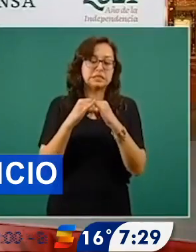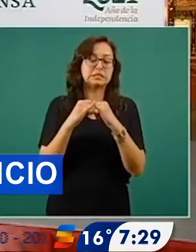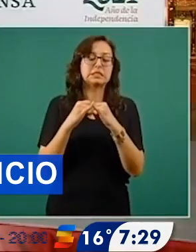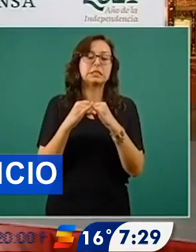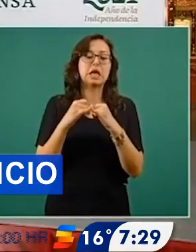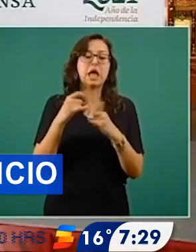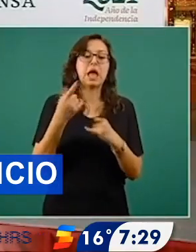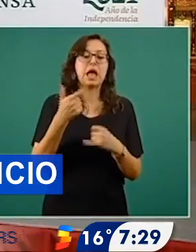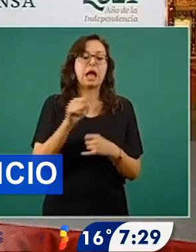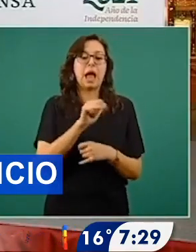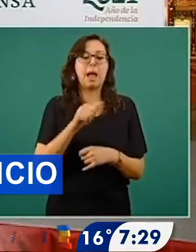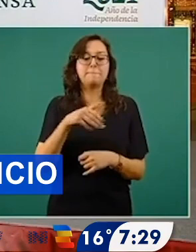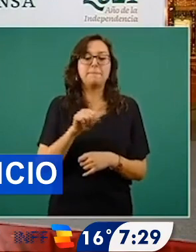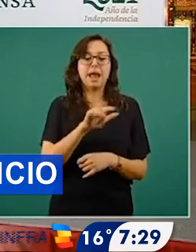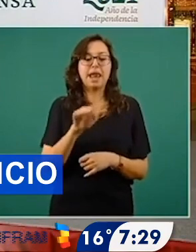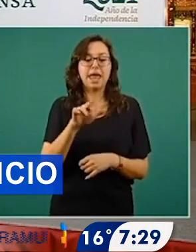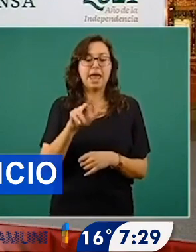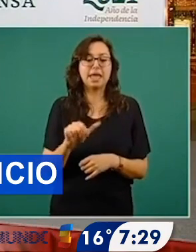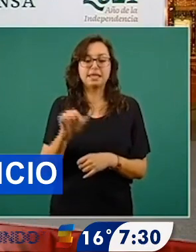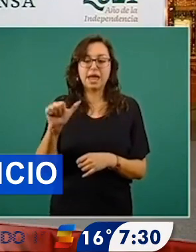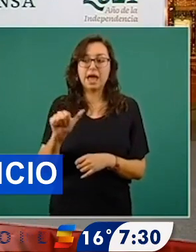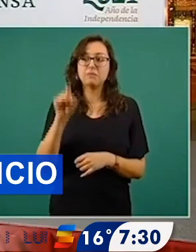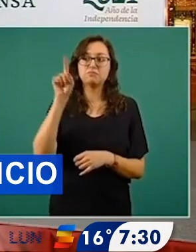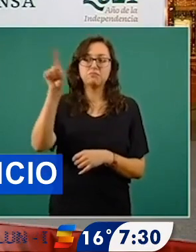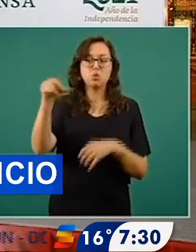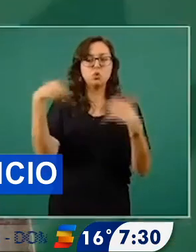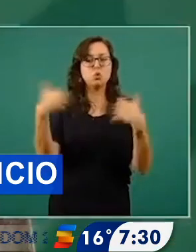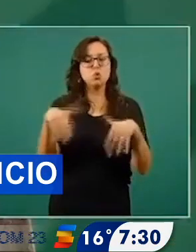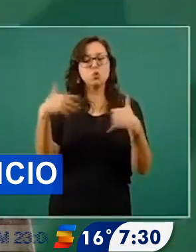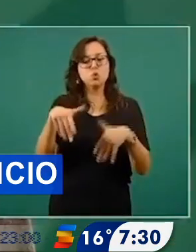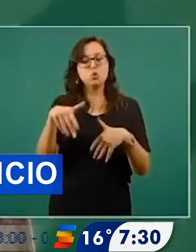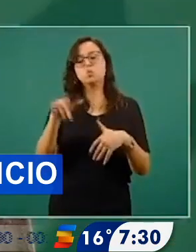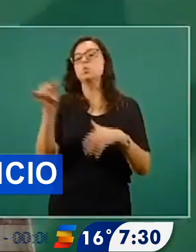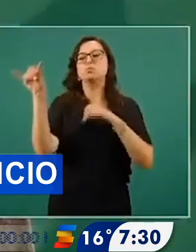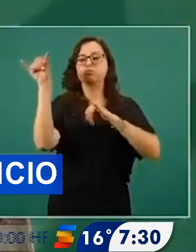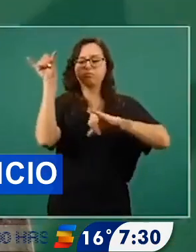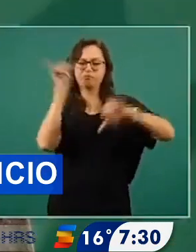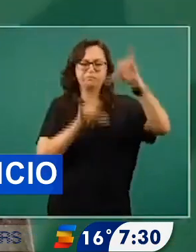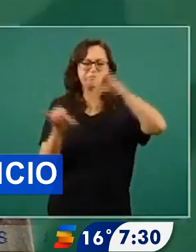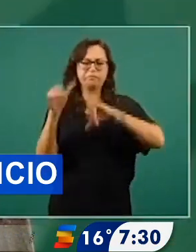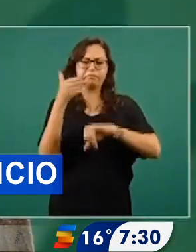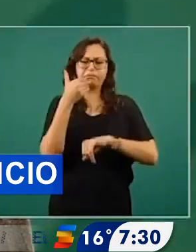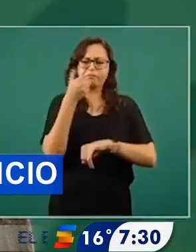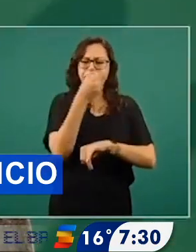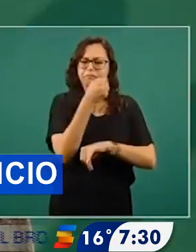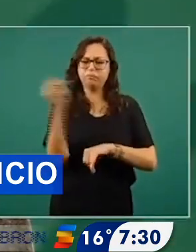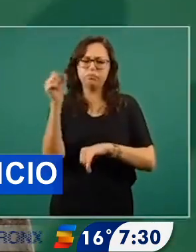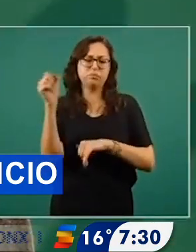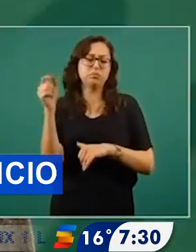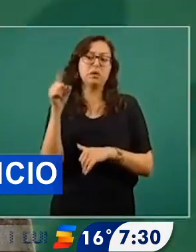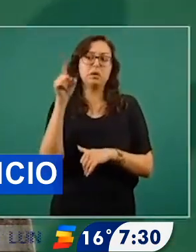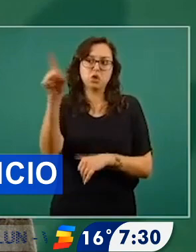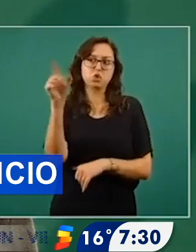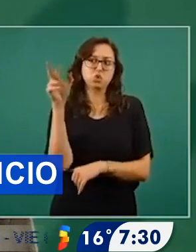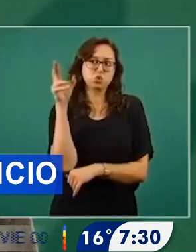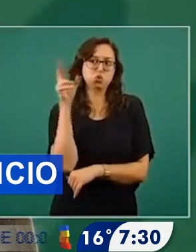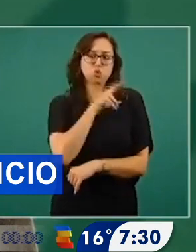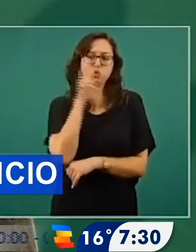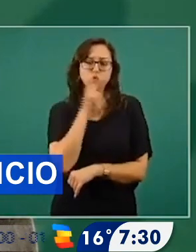poco de lo que estuvo ayer en esta conferencia. Si usted lo está viendo en pantalla,